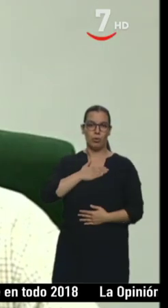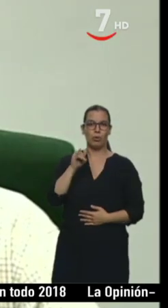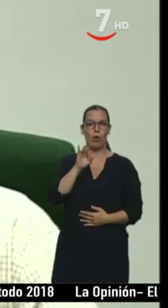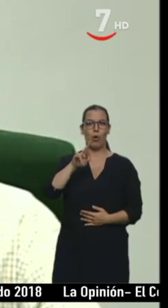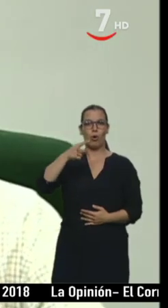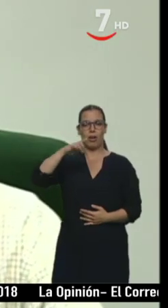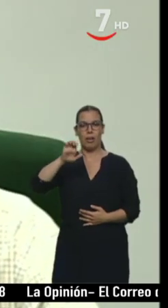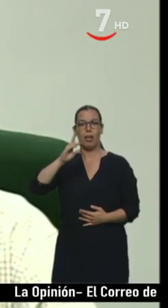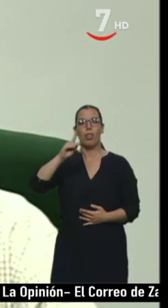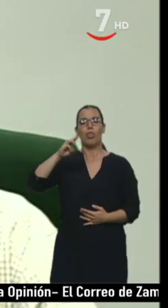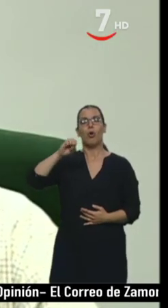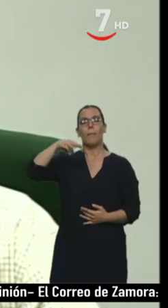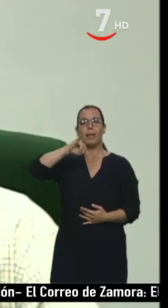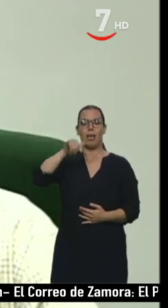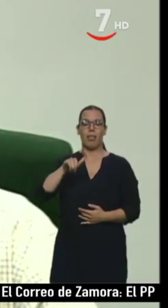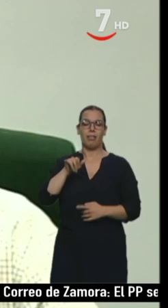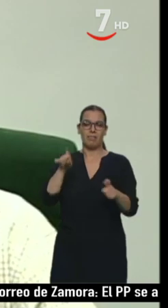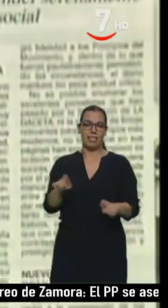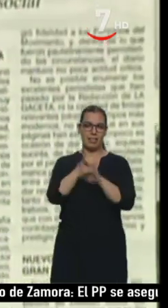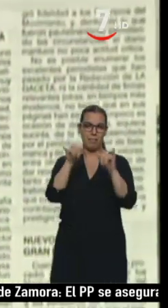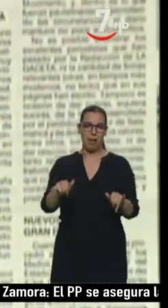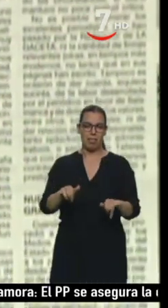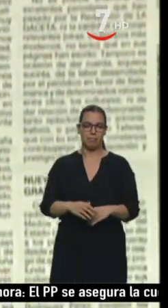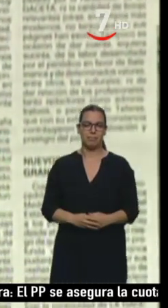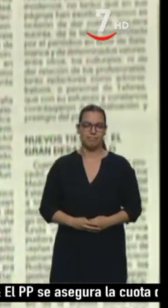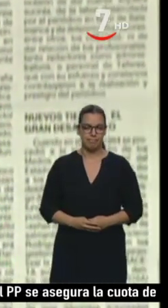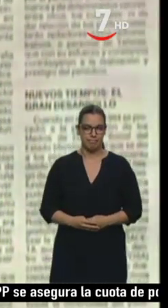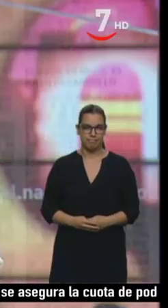paz. Porque nos complican la vida. En Salamanca, además...